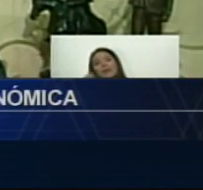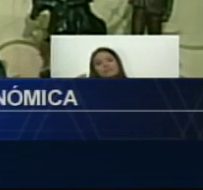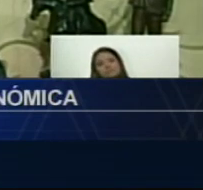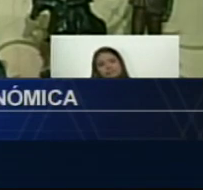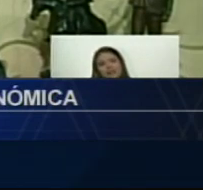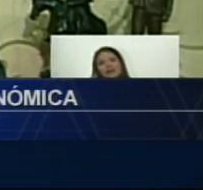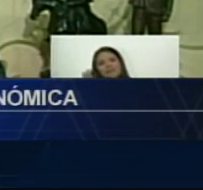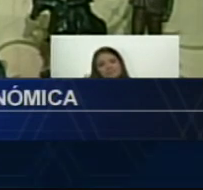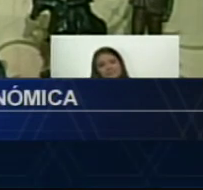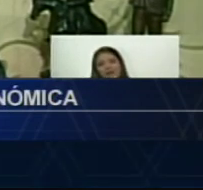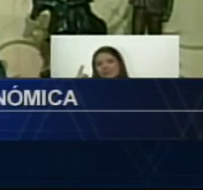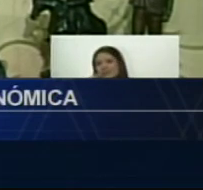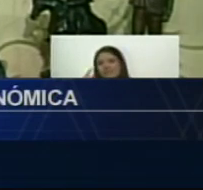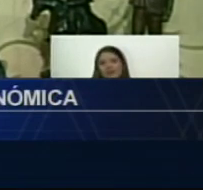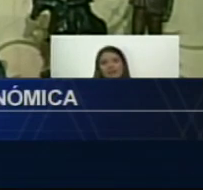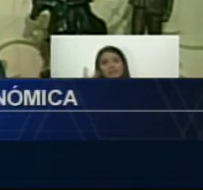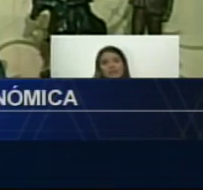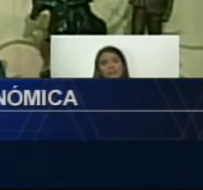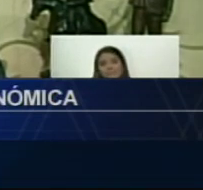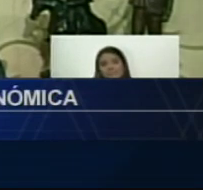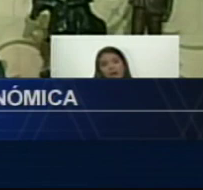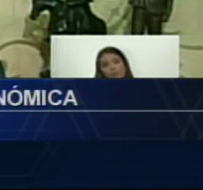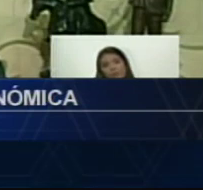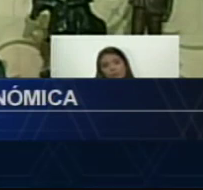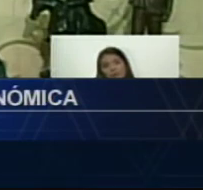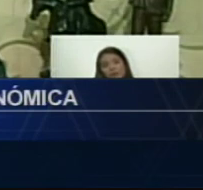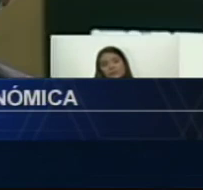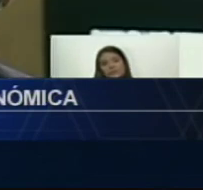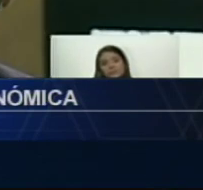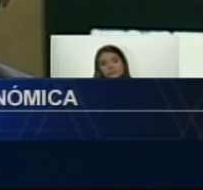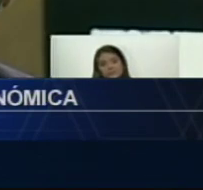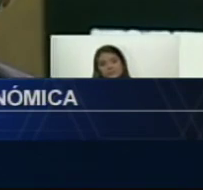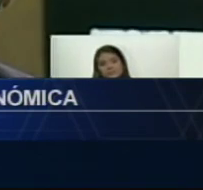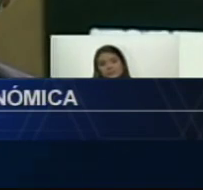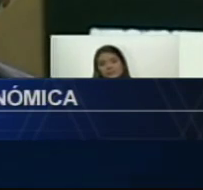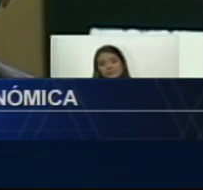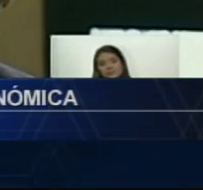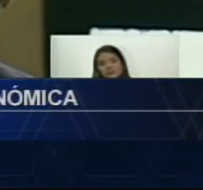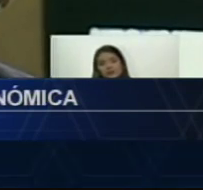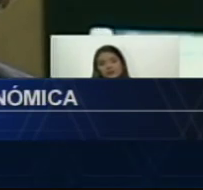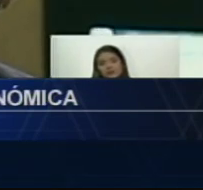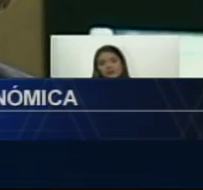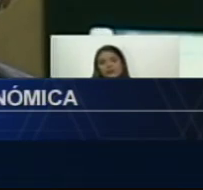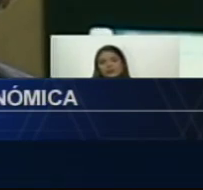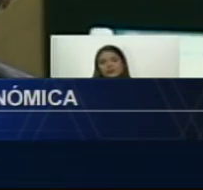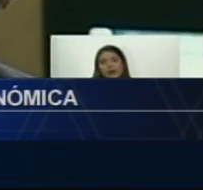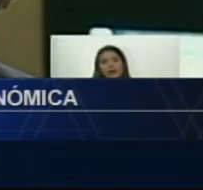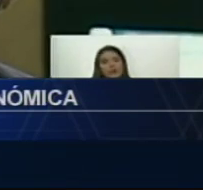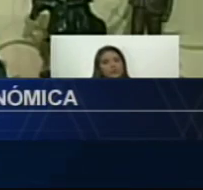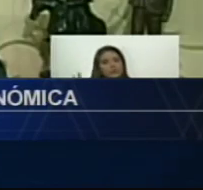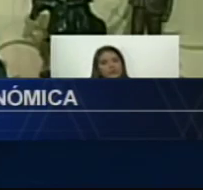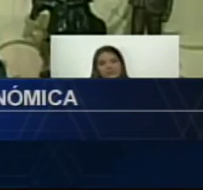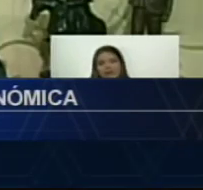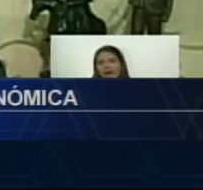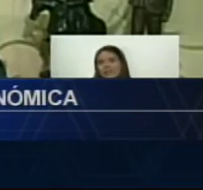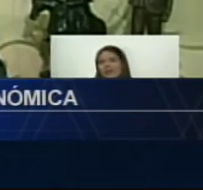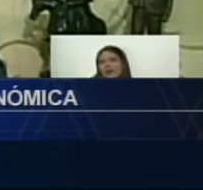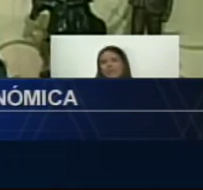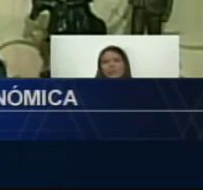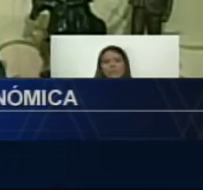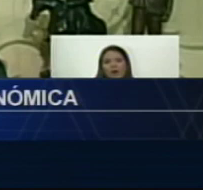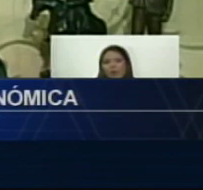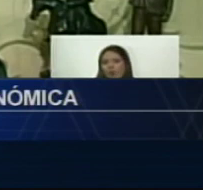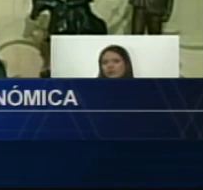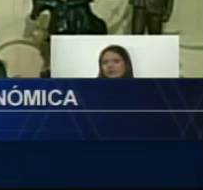a determinadas operaciones y transacciones comerciales o financieras, restringir dichas operaciones al uso de medios electrónicos debidamente autorizados